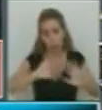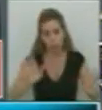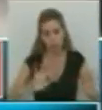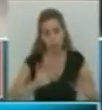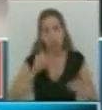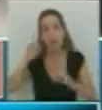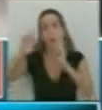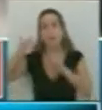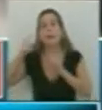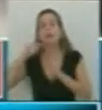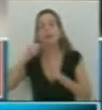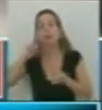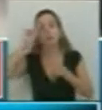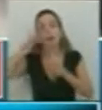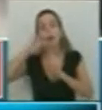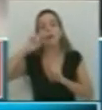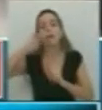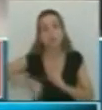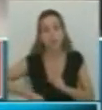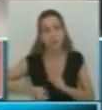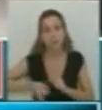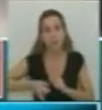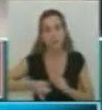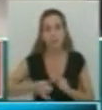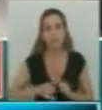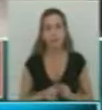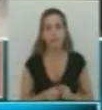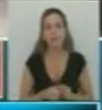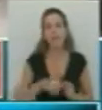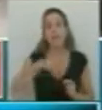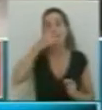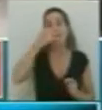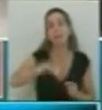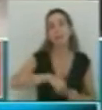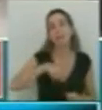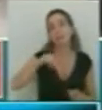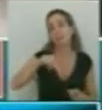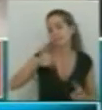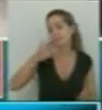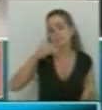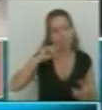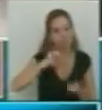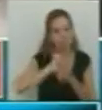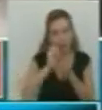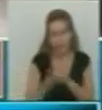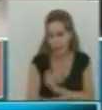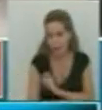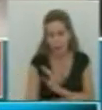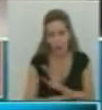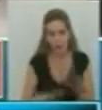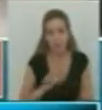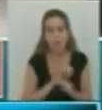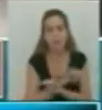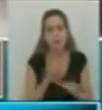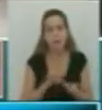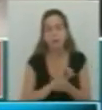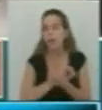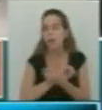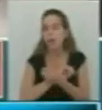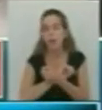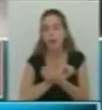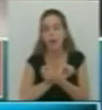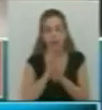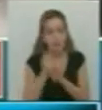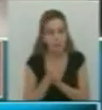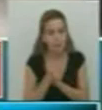hagan 15, 20, 25 días de paro. Luego a la noche hemos charlado con fuentes muy importantes del gobierno de la provincia de